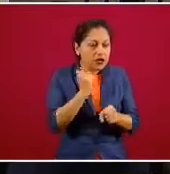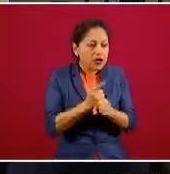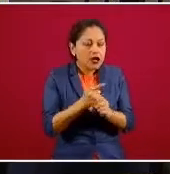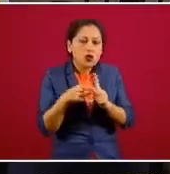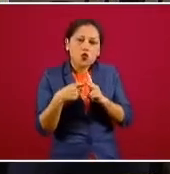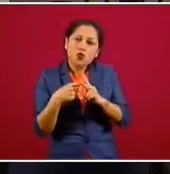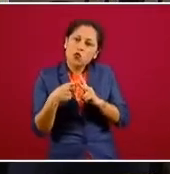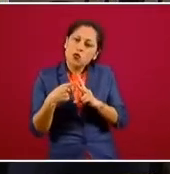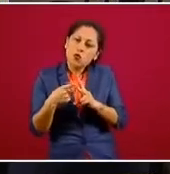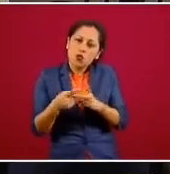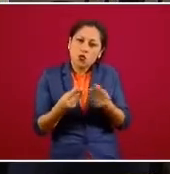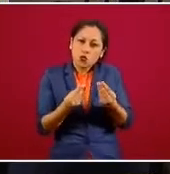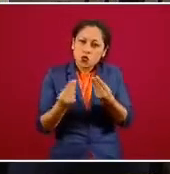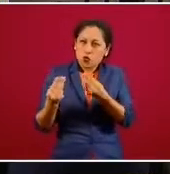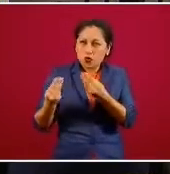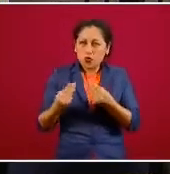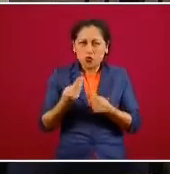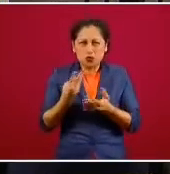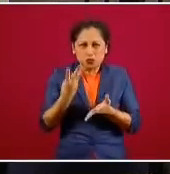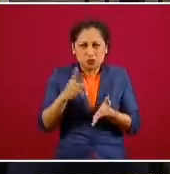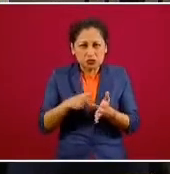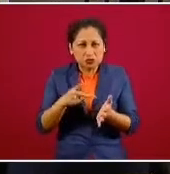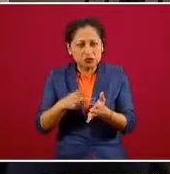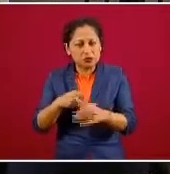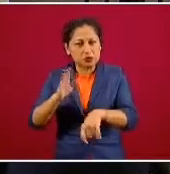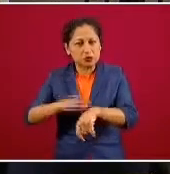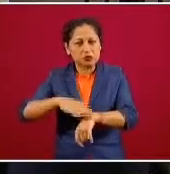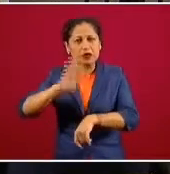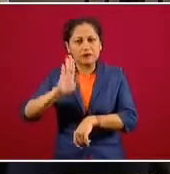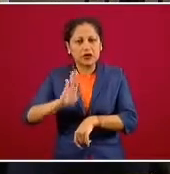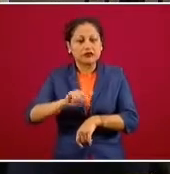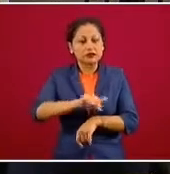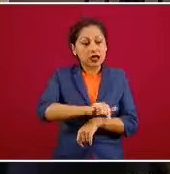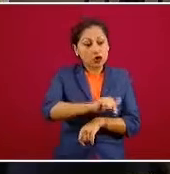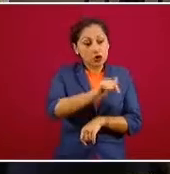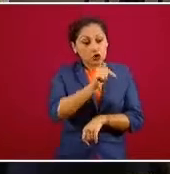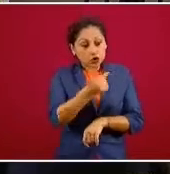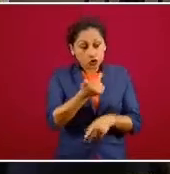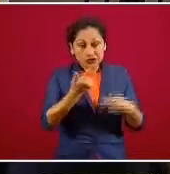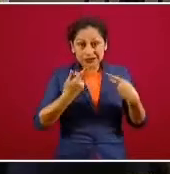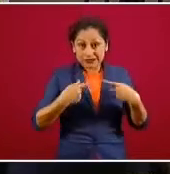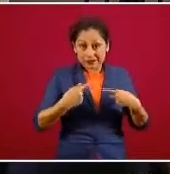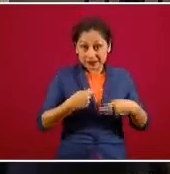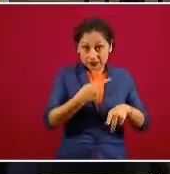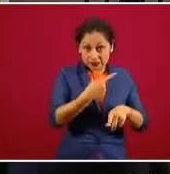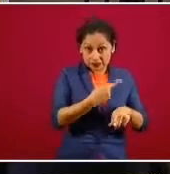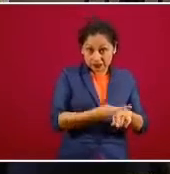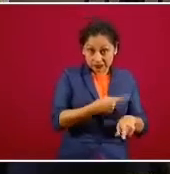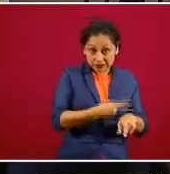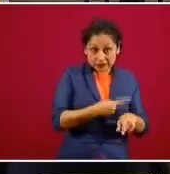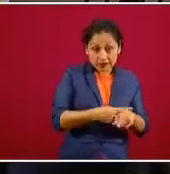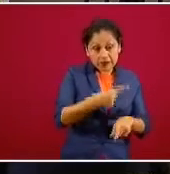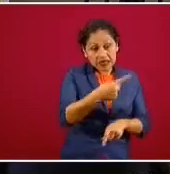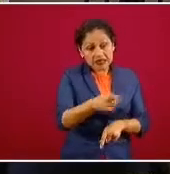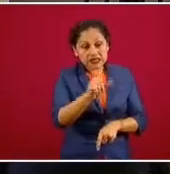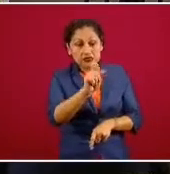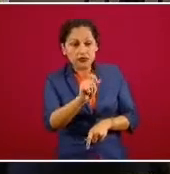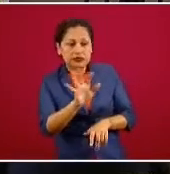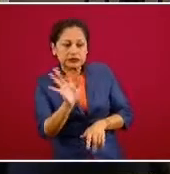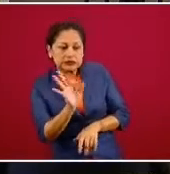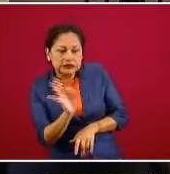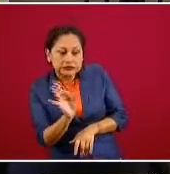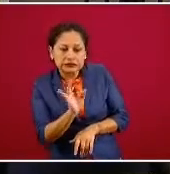casos identificados, con tan solo 12 casos y cerca de 120 casos estimados,